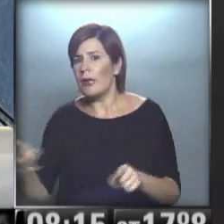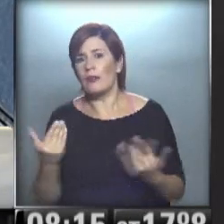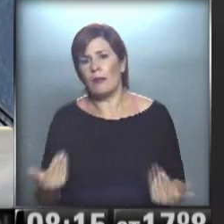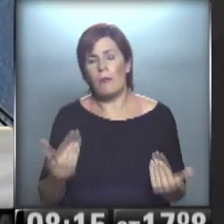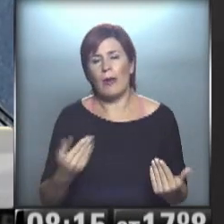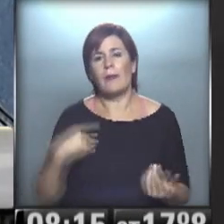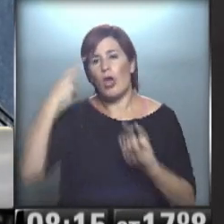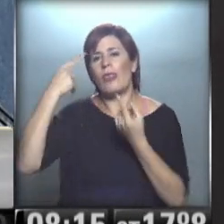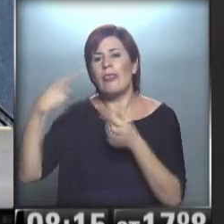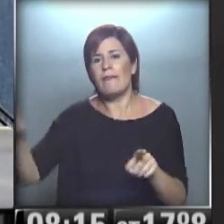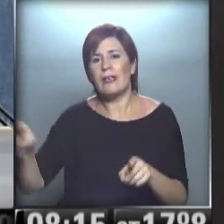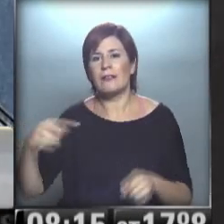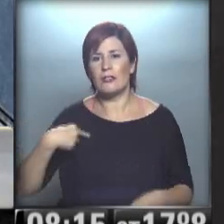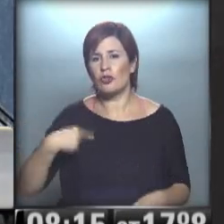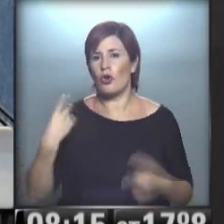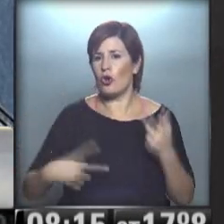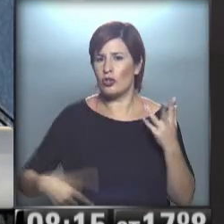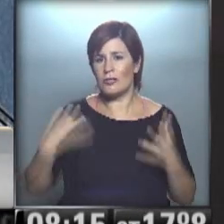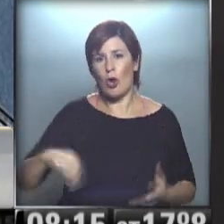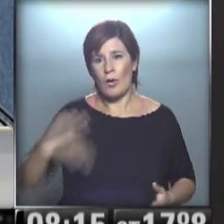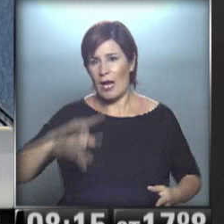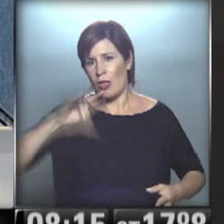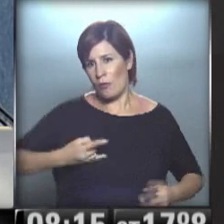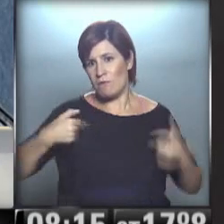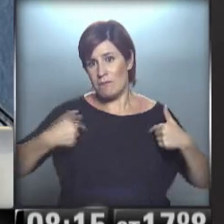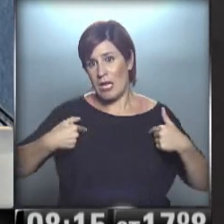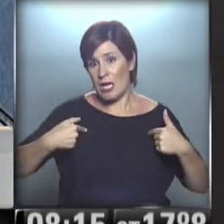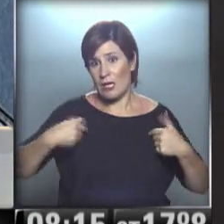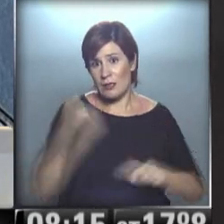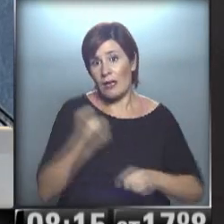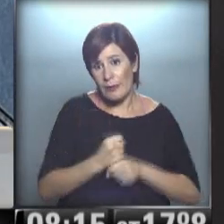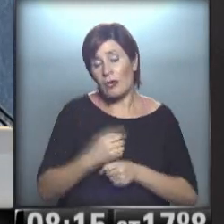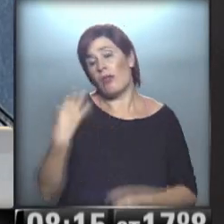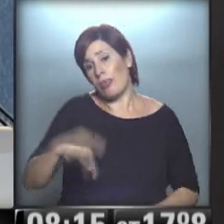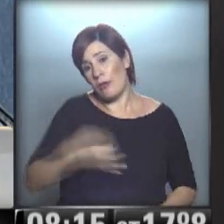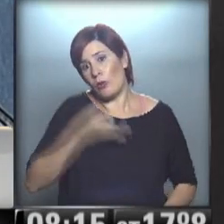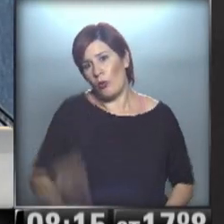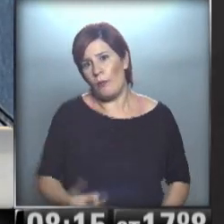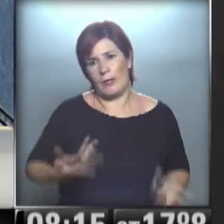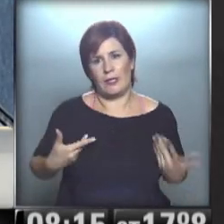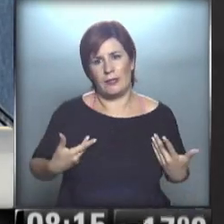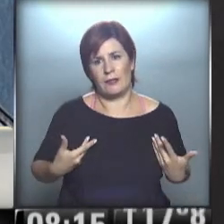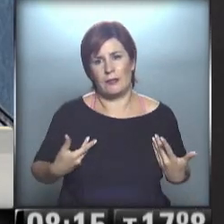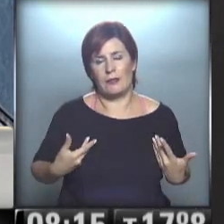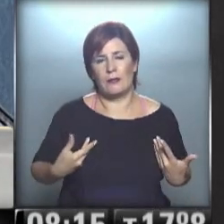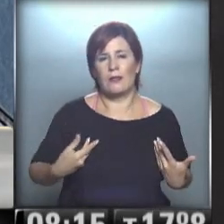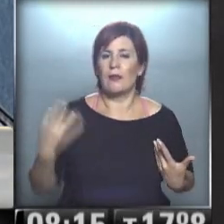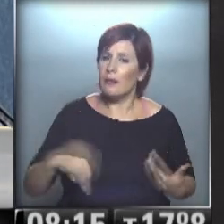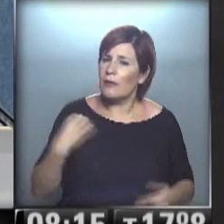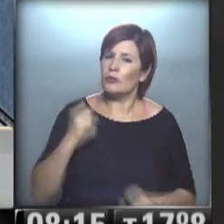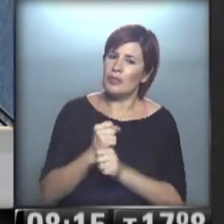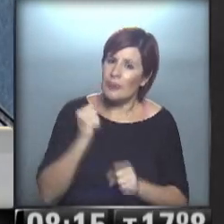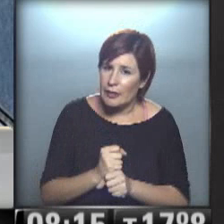disenso también implica el cumplimiento de obligaciones y existe una obligación también de todos los trabajadores que es de trabajar y de